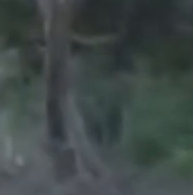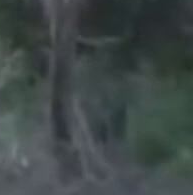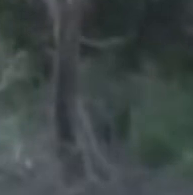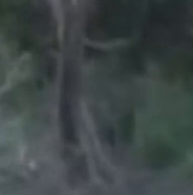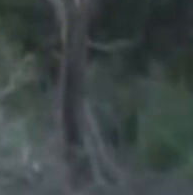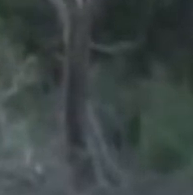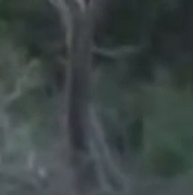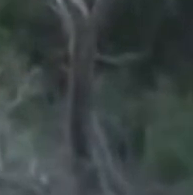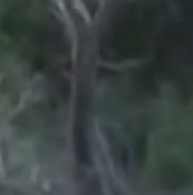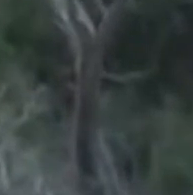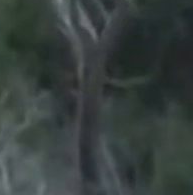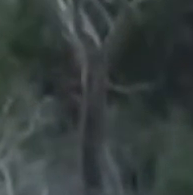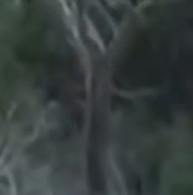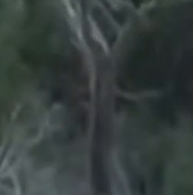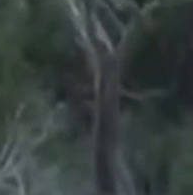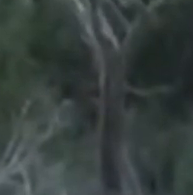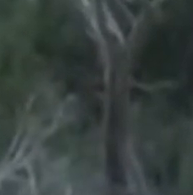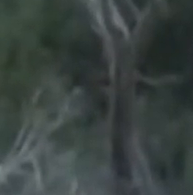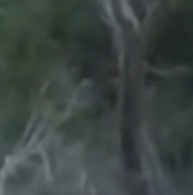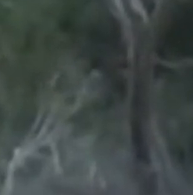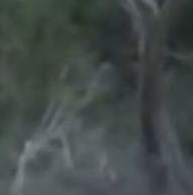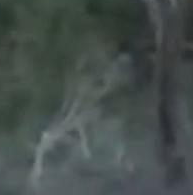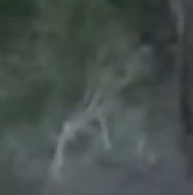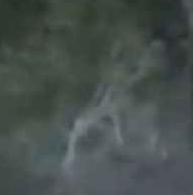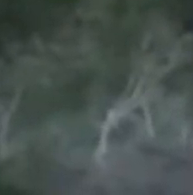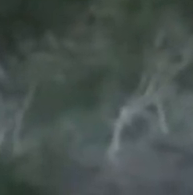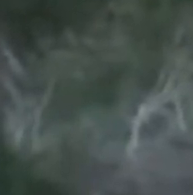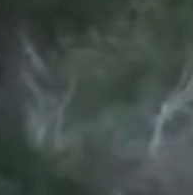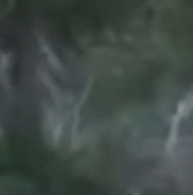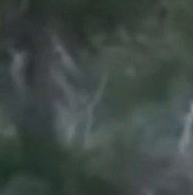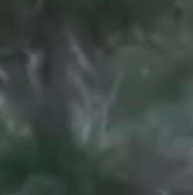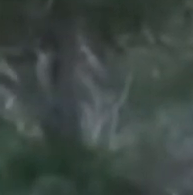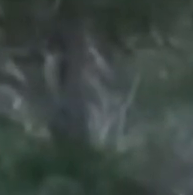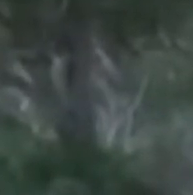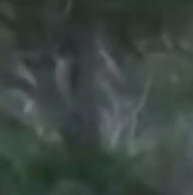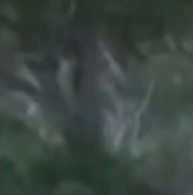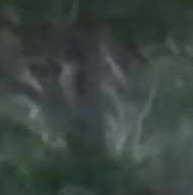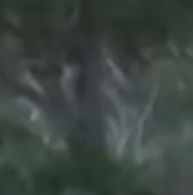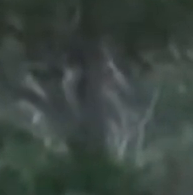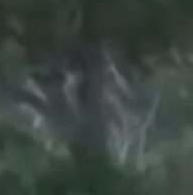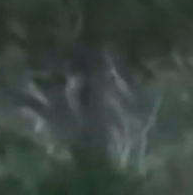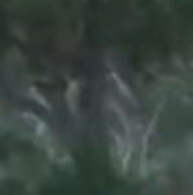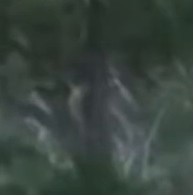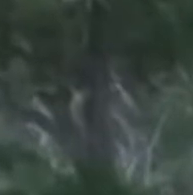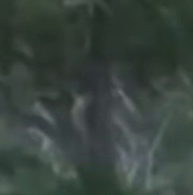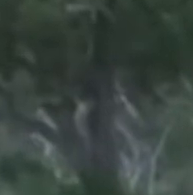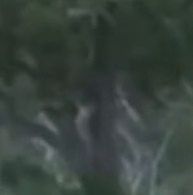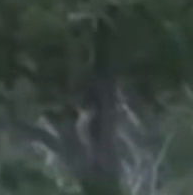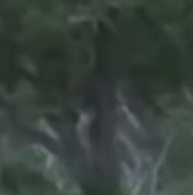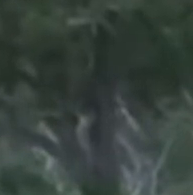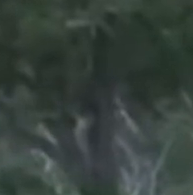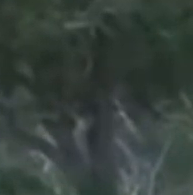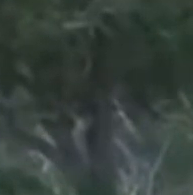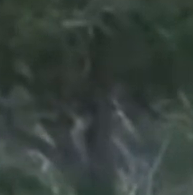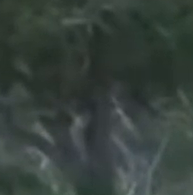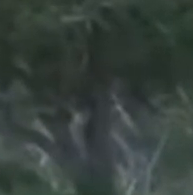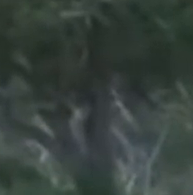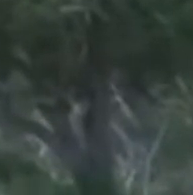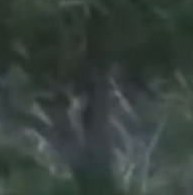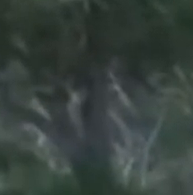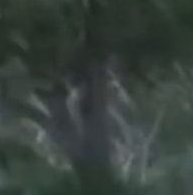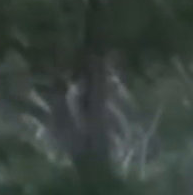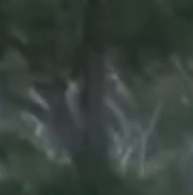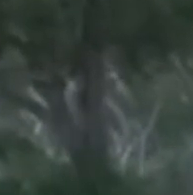jirafa habitaba en un santuario de vida silvestre en Kenia y fue denominada en el año 2016 como Michael Jackson, ya